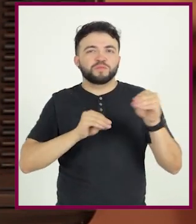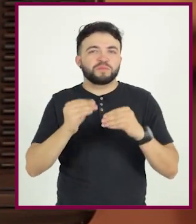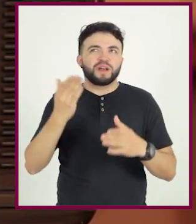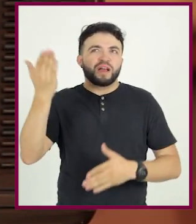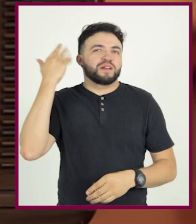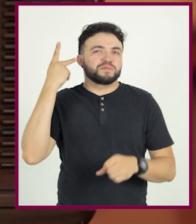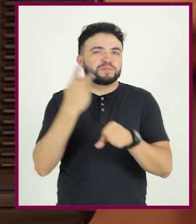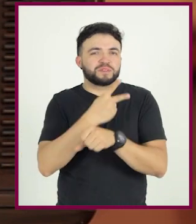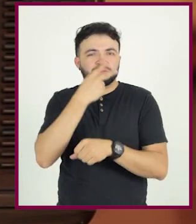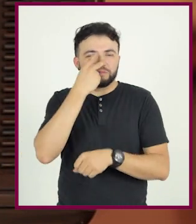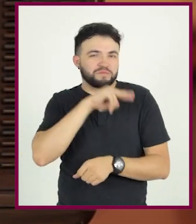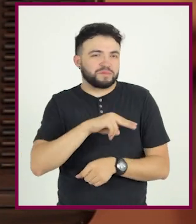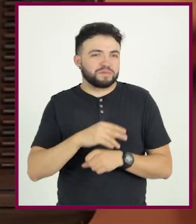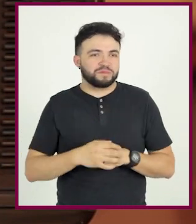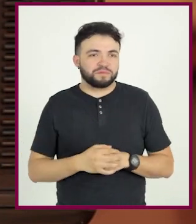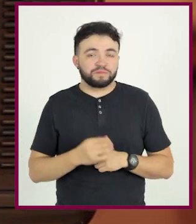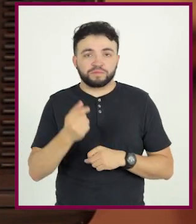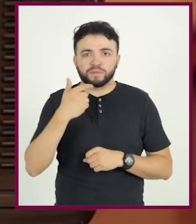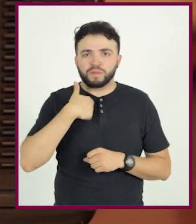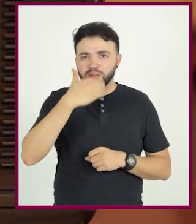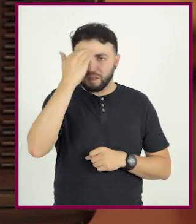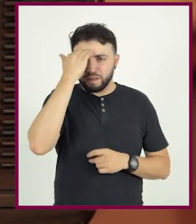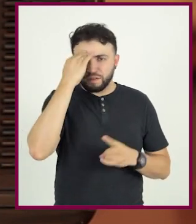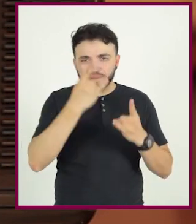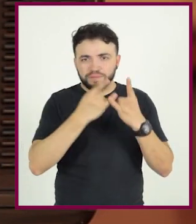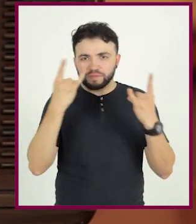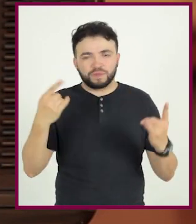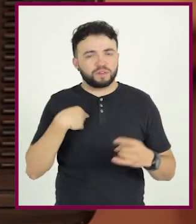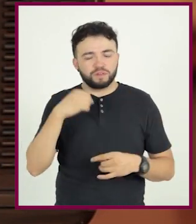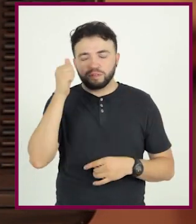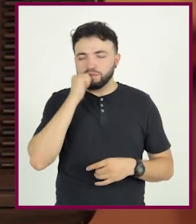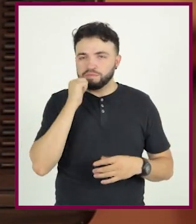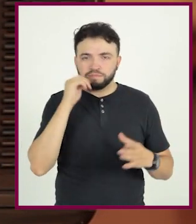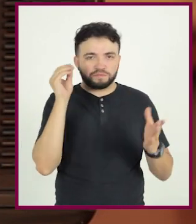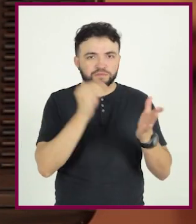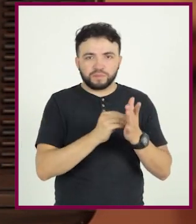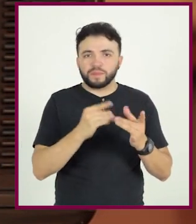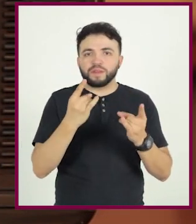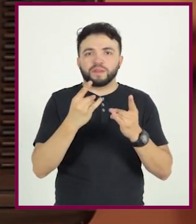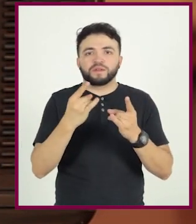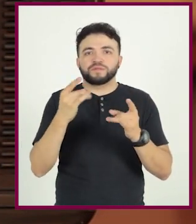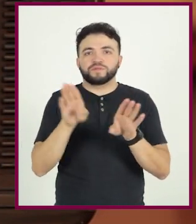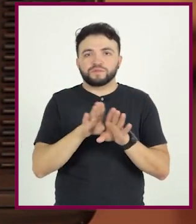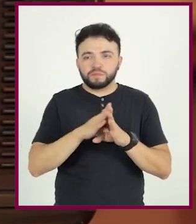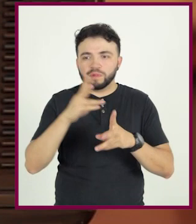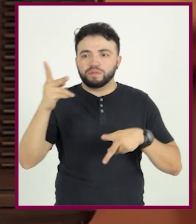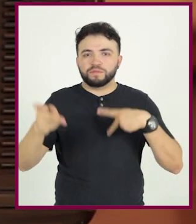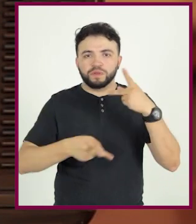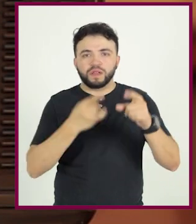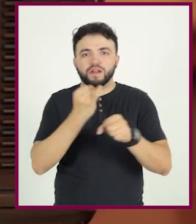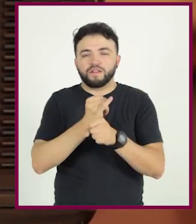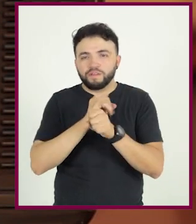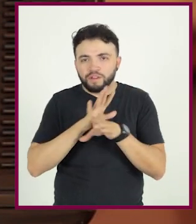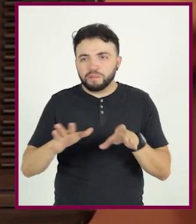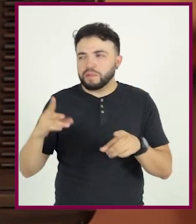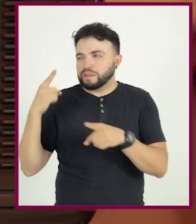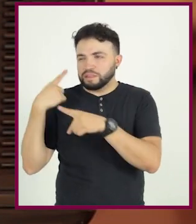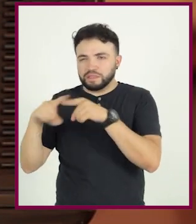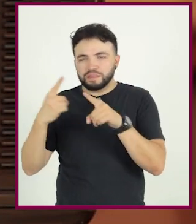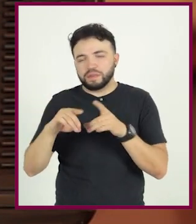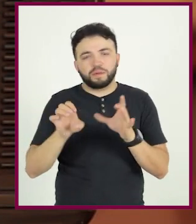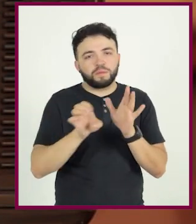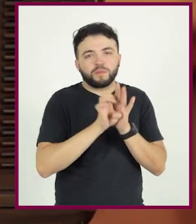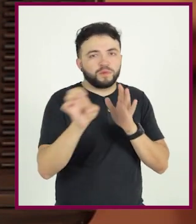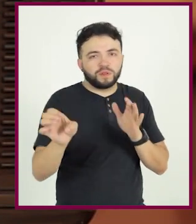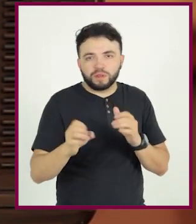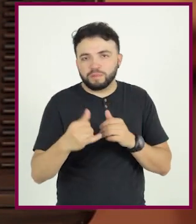nos ponemos a platicar sobre eventos que pasaron en México en el pasado. Mis conocimientos en historia los aplico diariamente comparando información